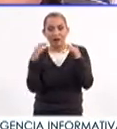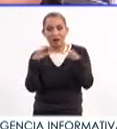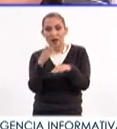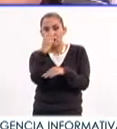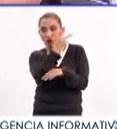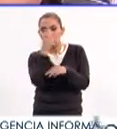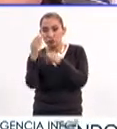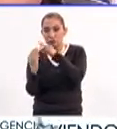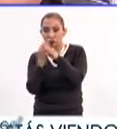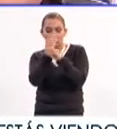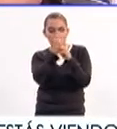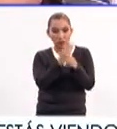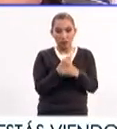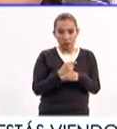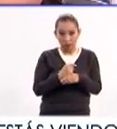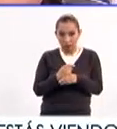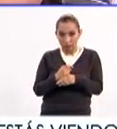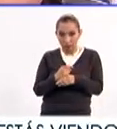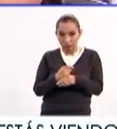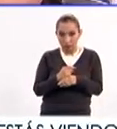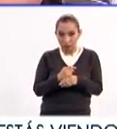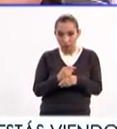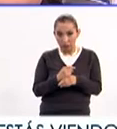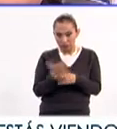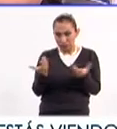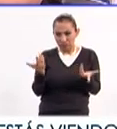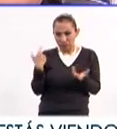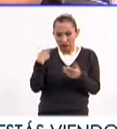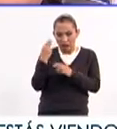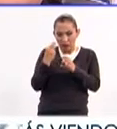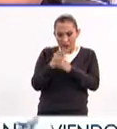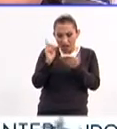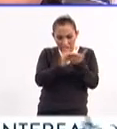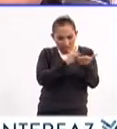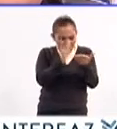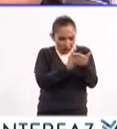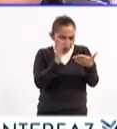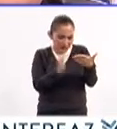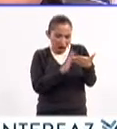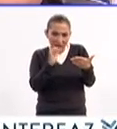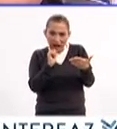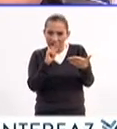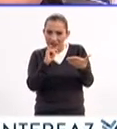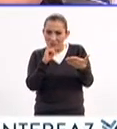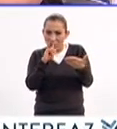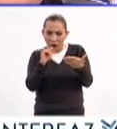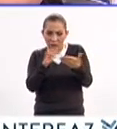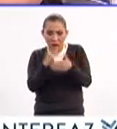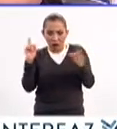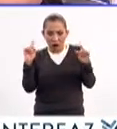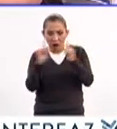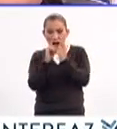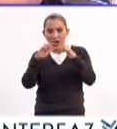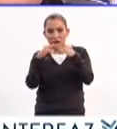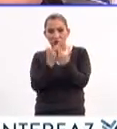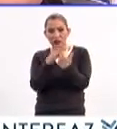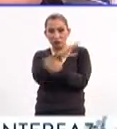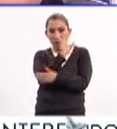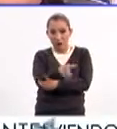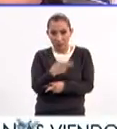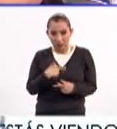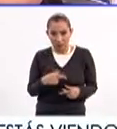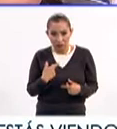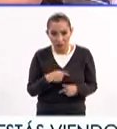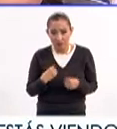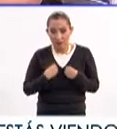mundos. Pues no es un, si acudimos a un diccionario etimológico, vamos a ver que en los encuentros no muere uno y